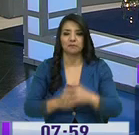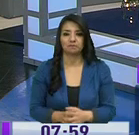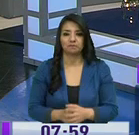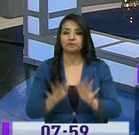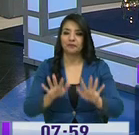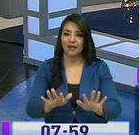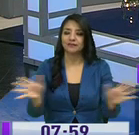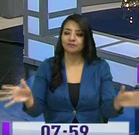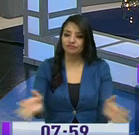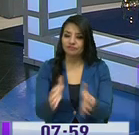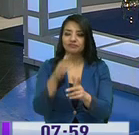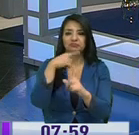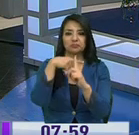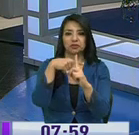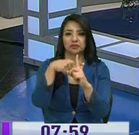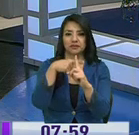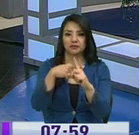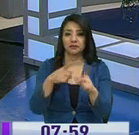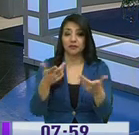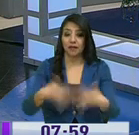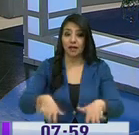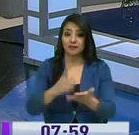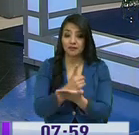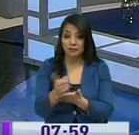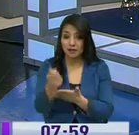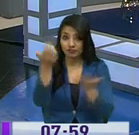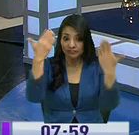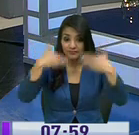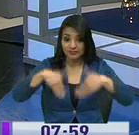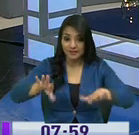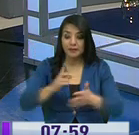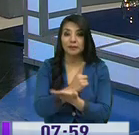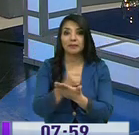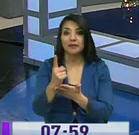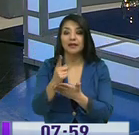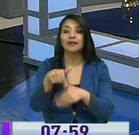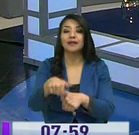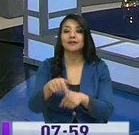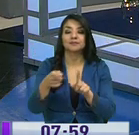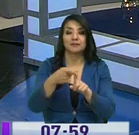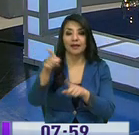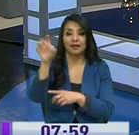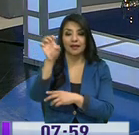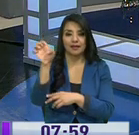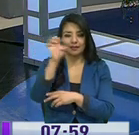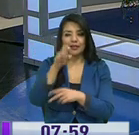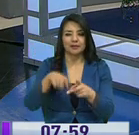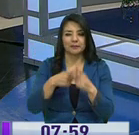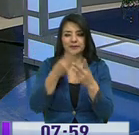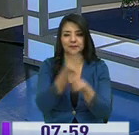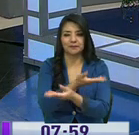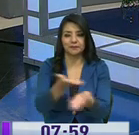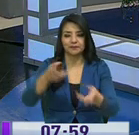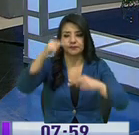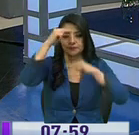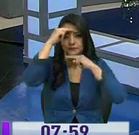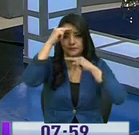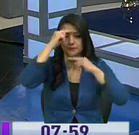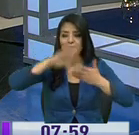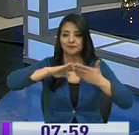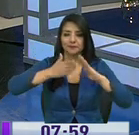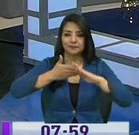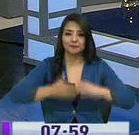energía, que tiene que ponerle buena energía para que termine bien la semana, la primera semana de enero, vamos a iniciar con todas las noticias de la